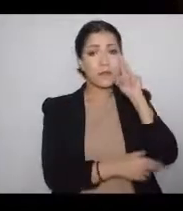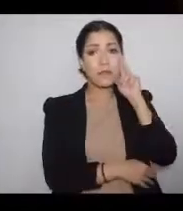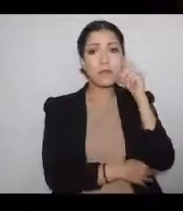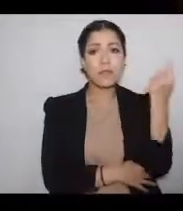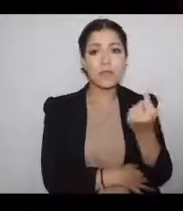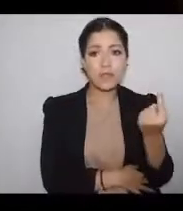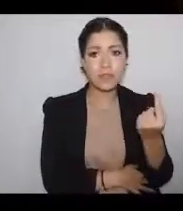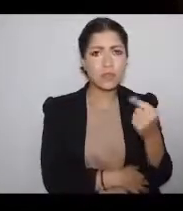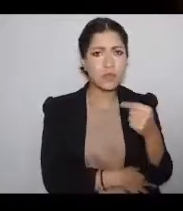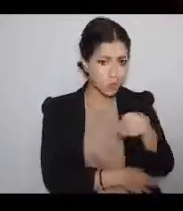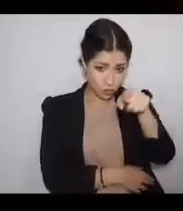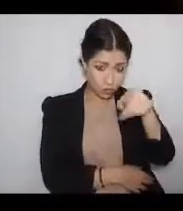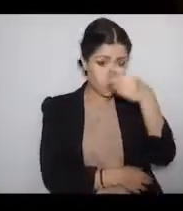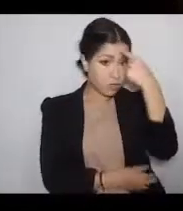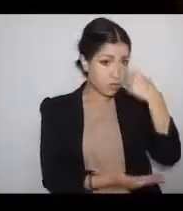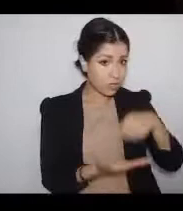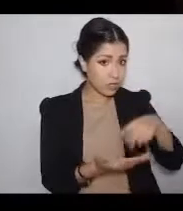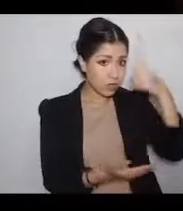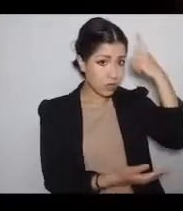¿Crees en Dios?